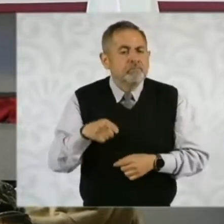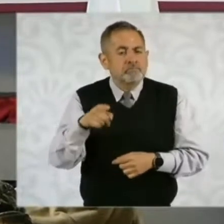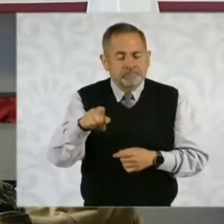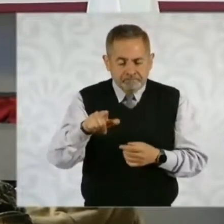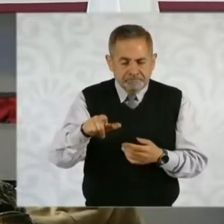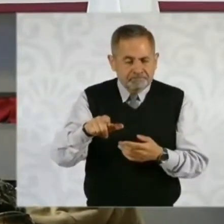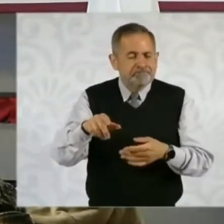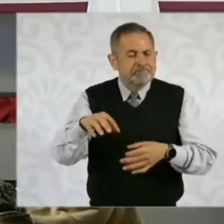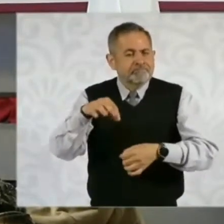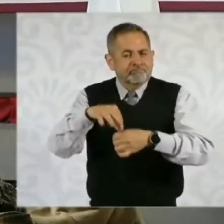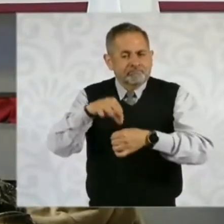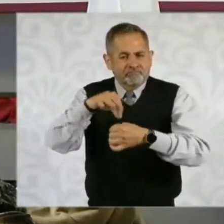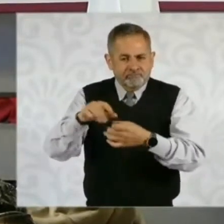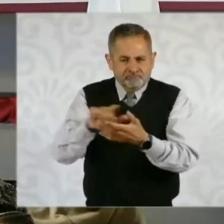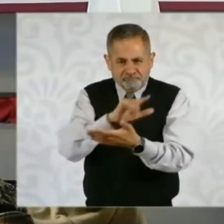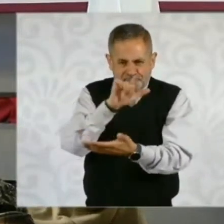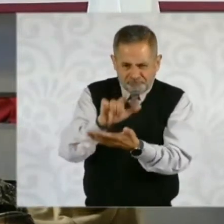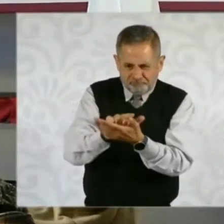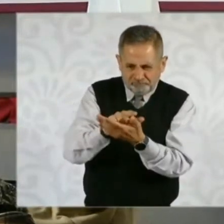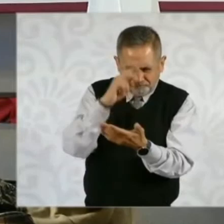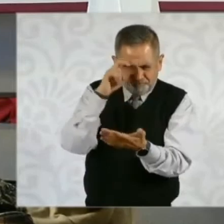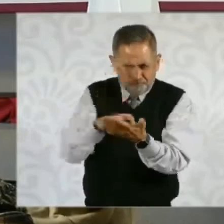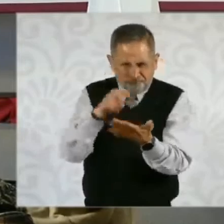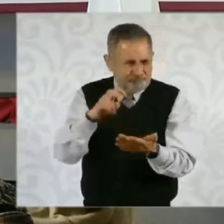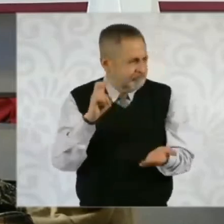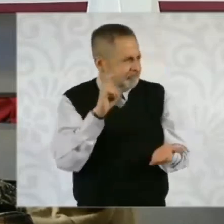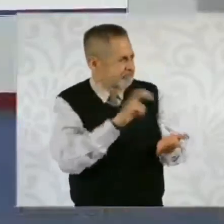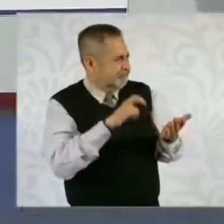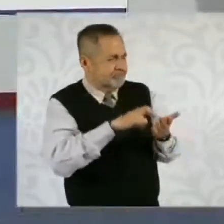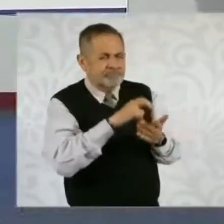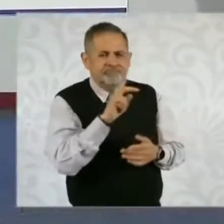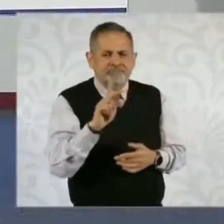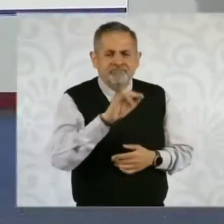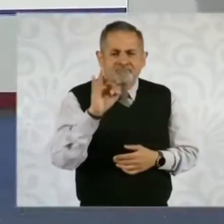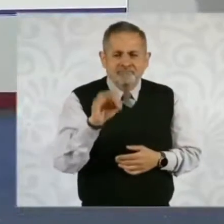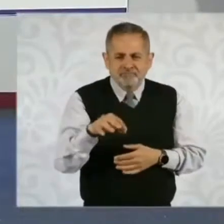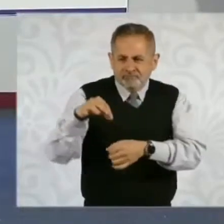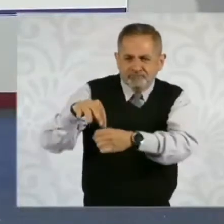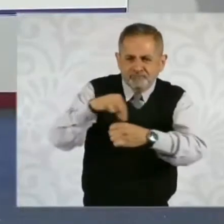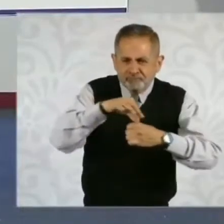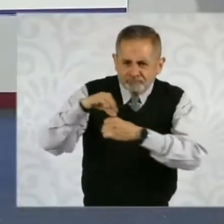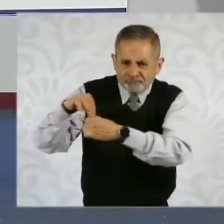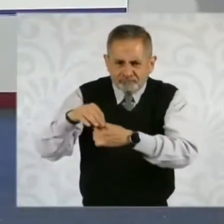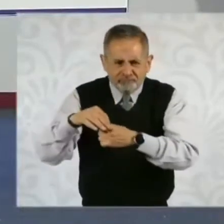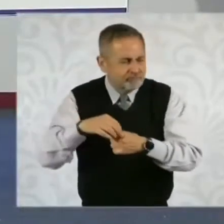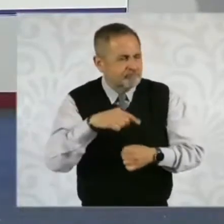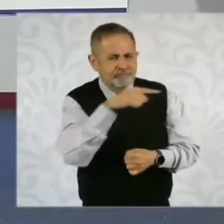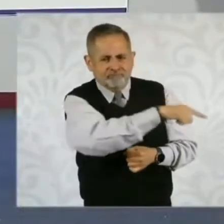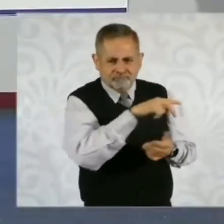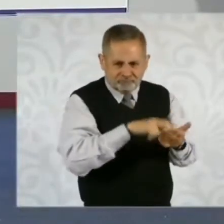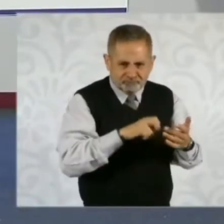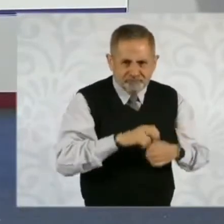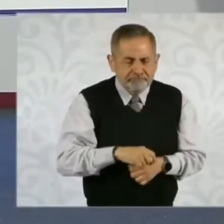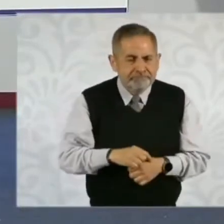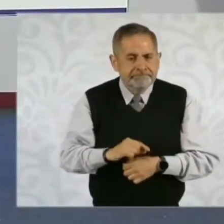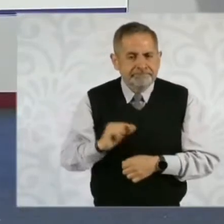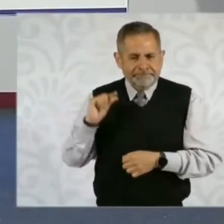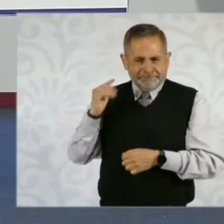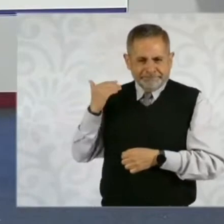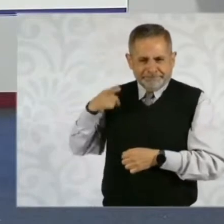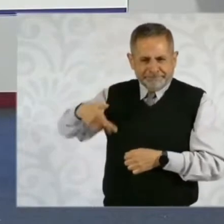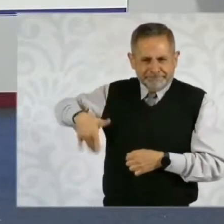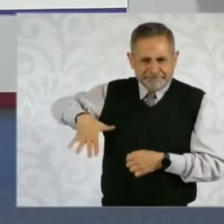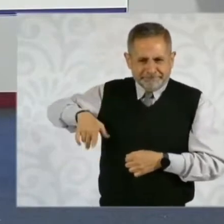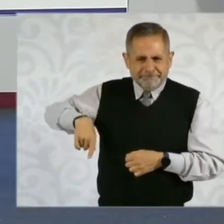reforma constitucional al Poder Judicial. La secretaria de Gobernación ya puso algunos de los